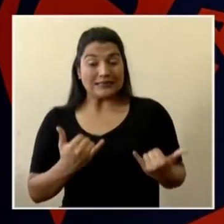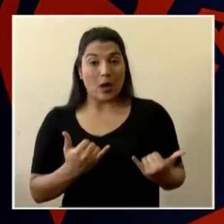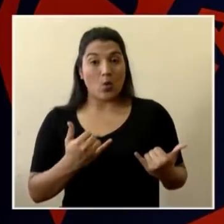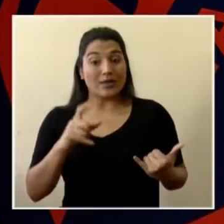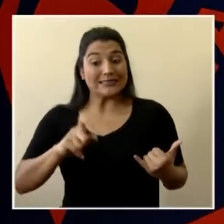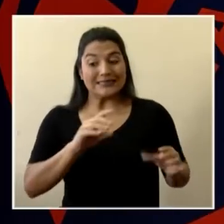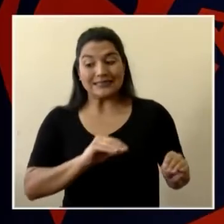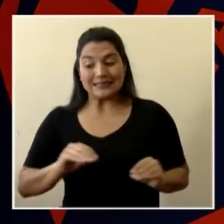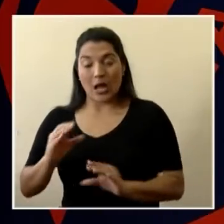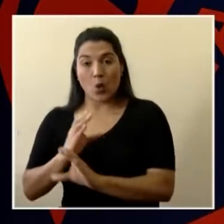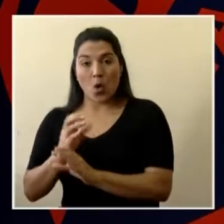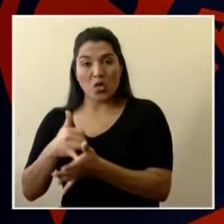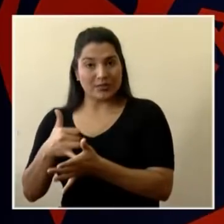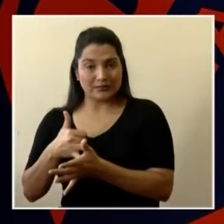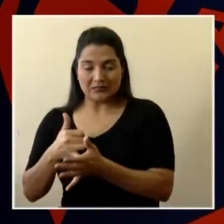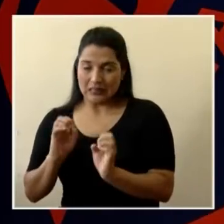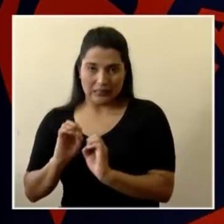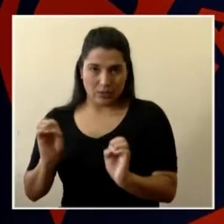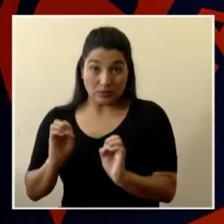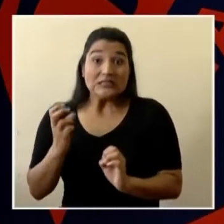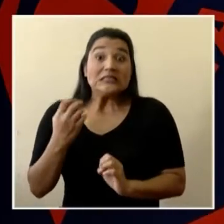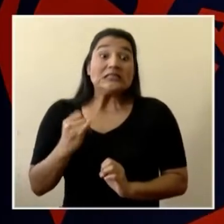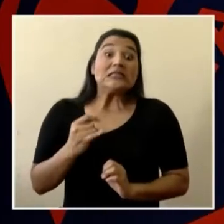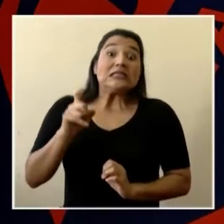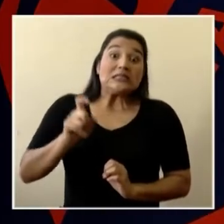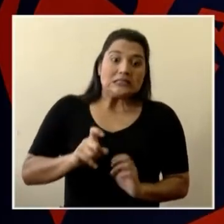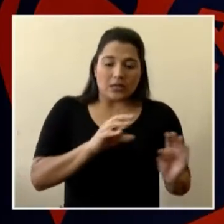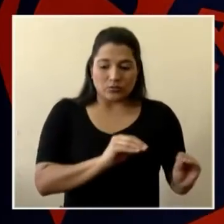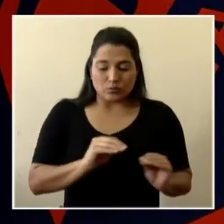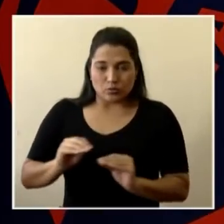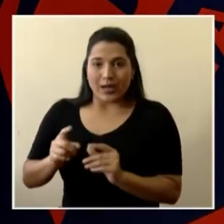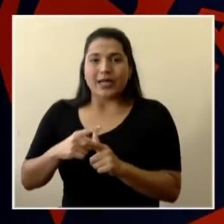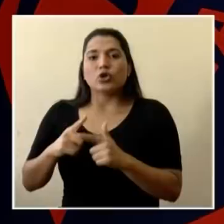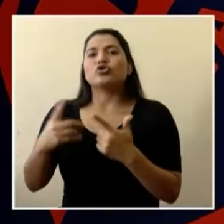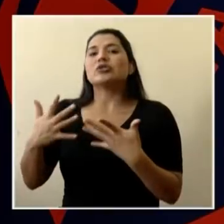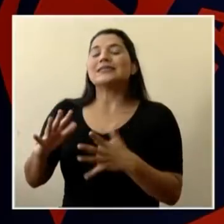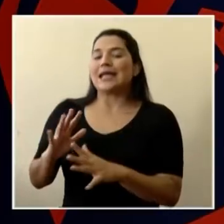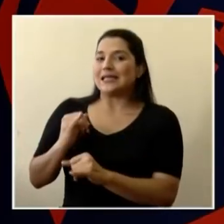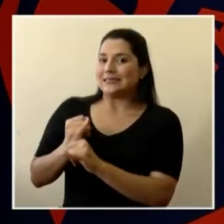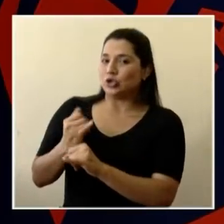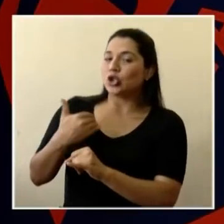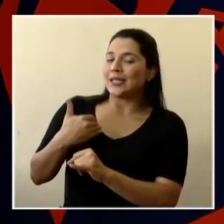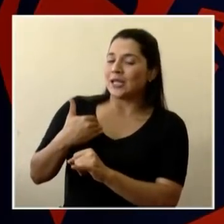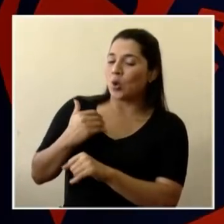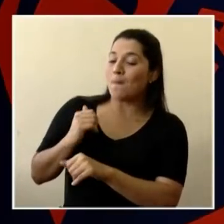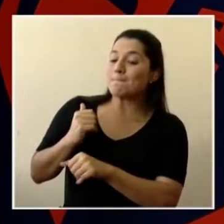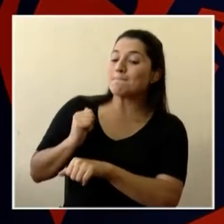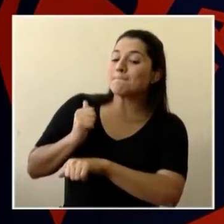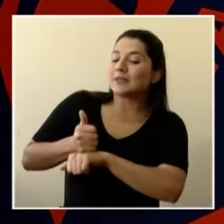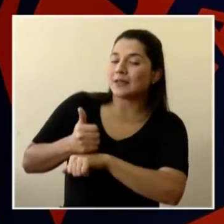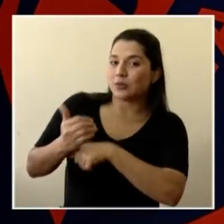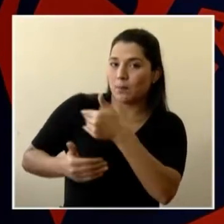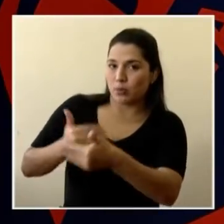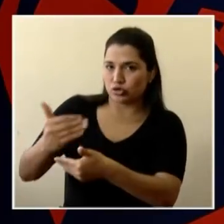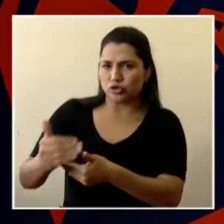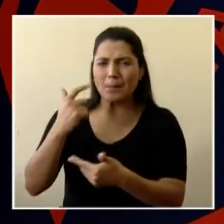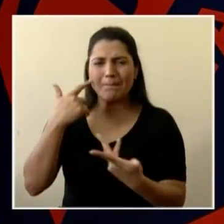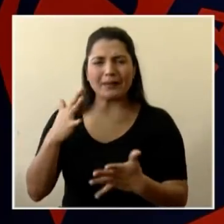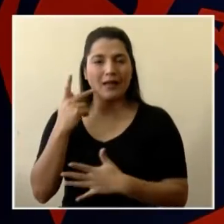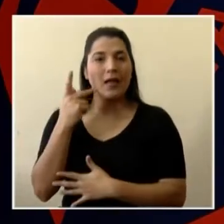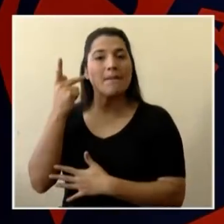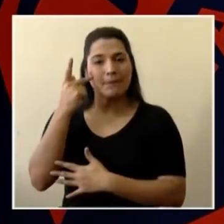unidad de cuidados intensivos. Si esto fuera necesario, ya a nivel de la institución existen protocolos para que los padres de los